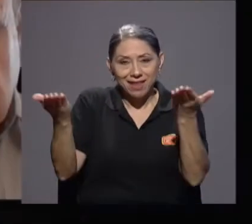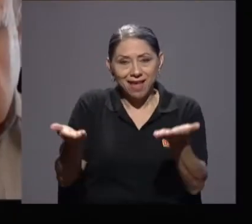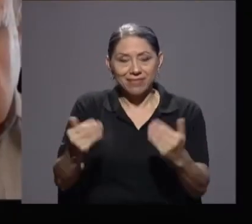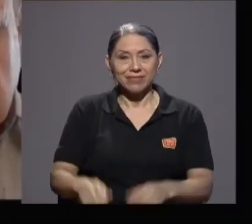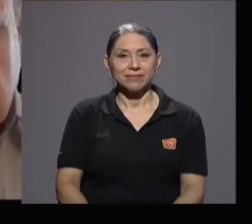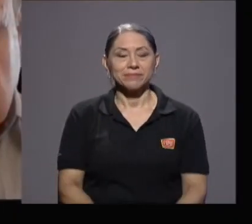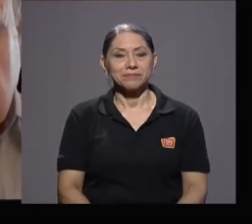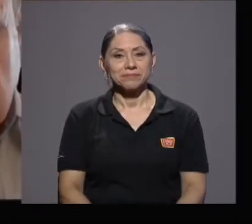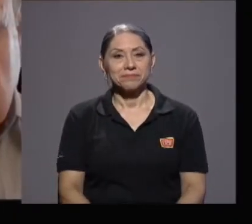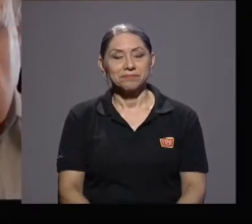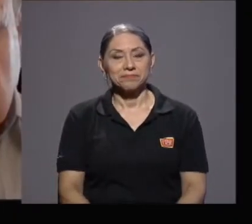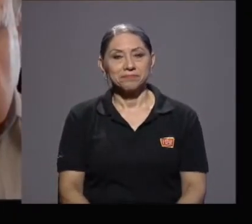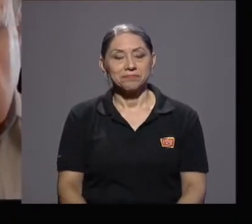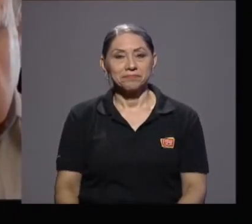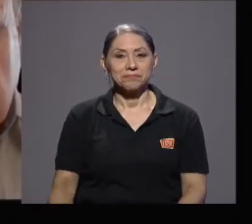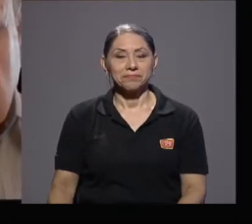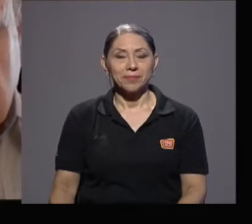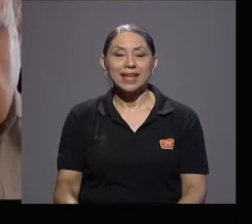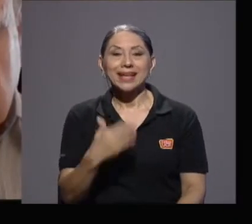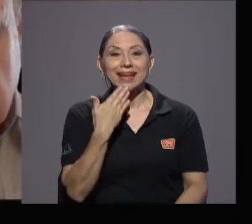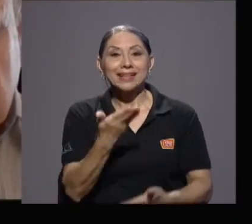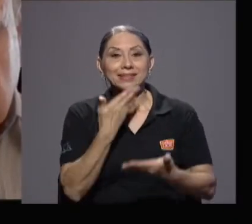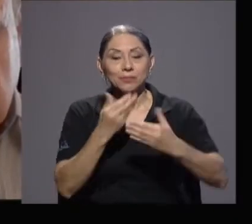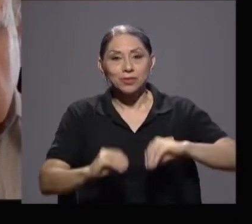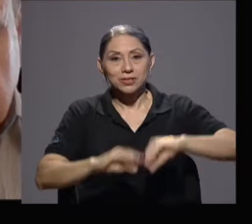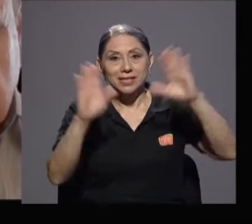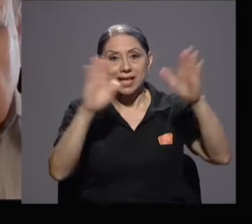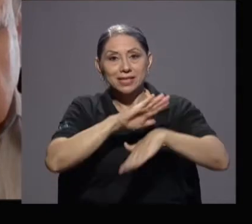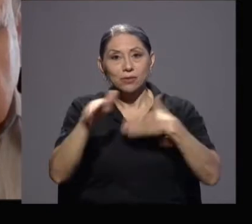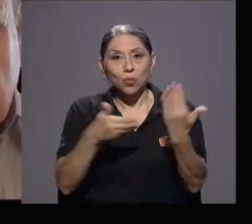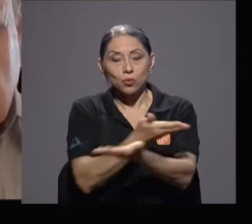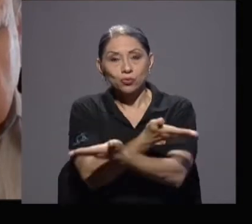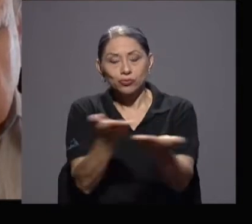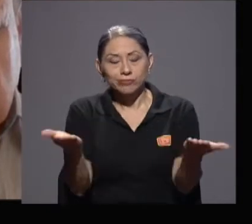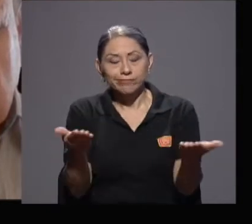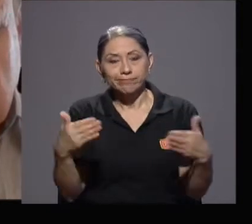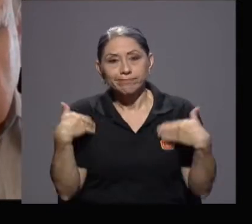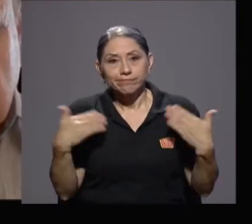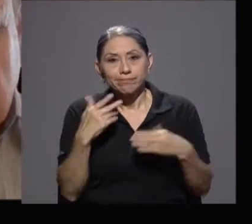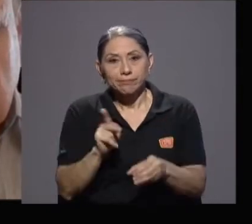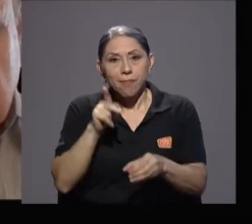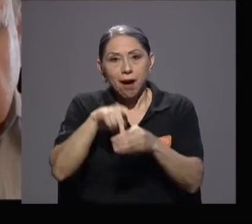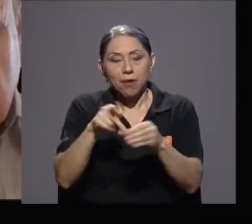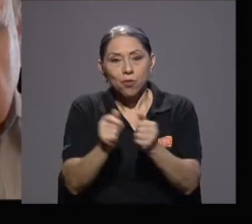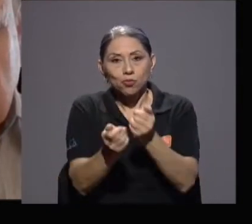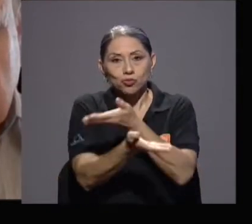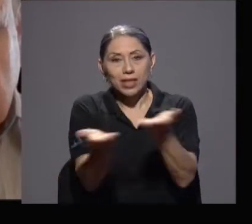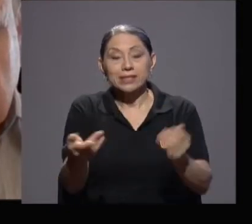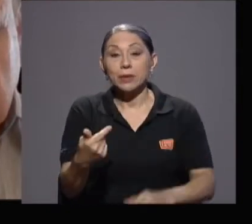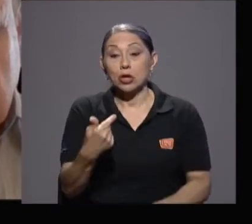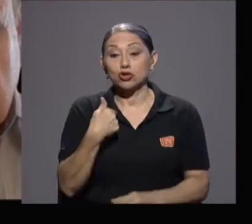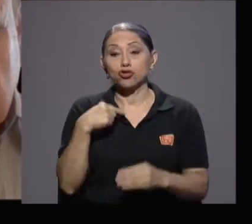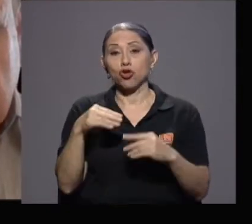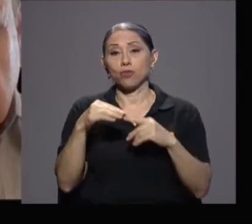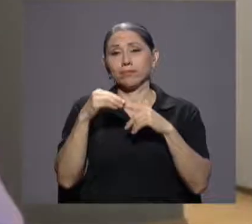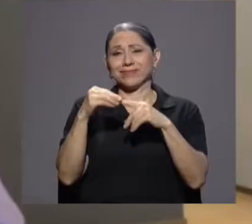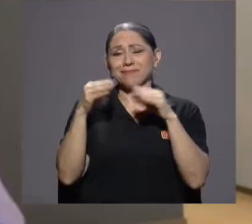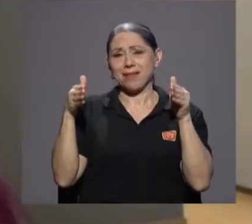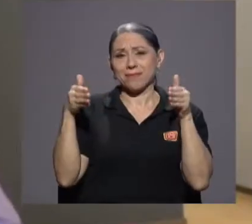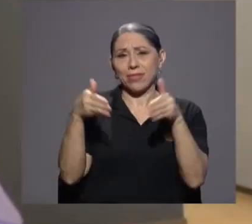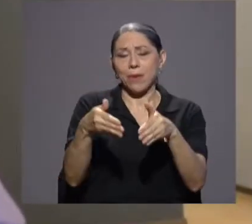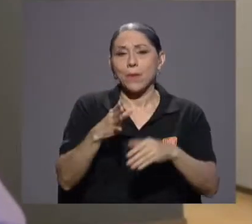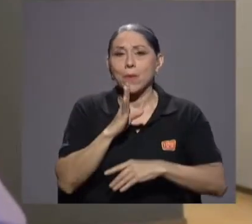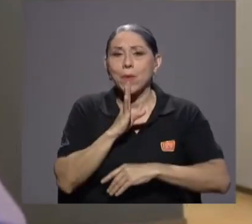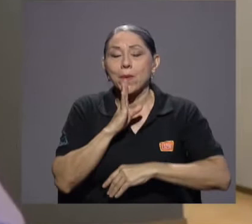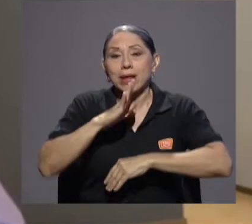Germán. Gracias, muy buenos días a todos. Encantado de estar participando con ustedes. Yo me voy a referir básicamente